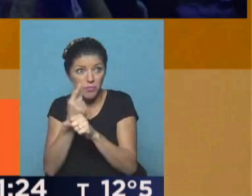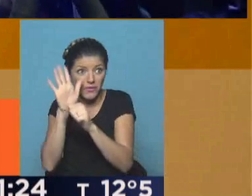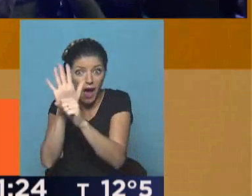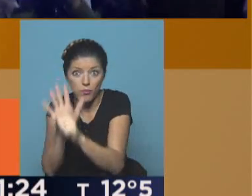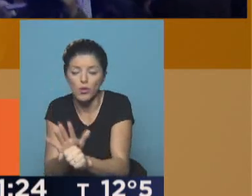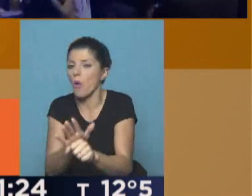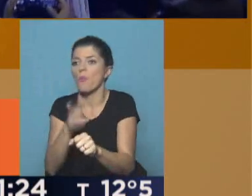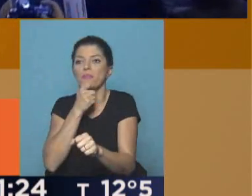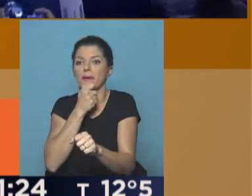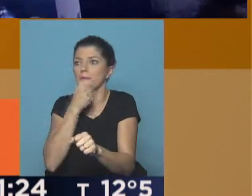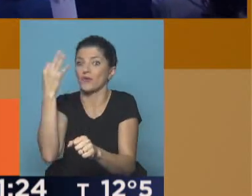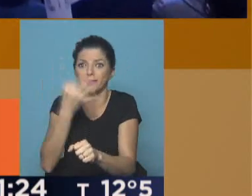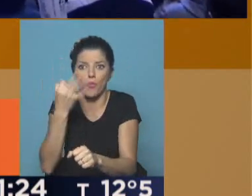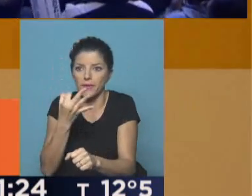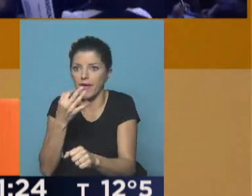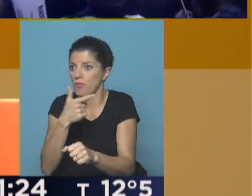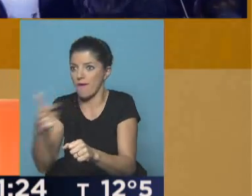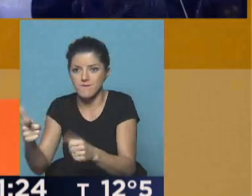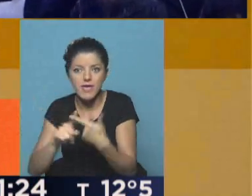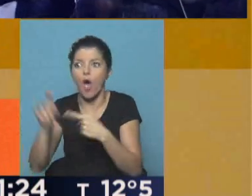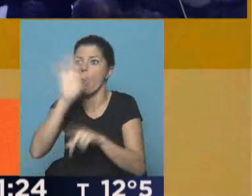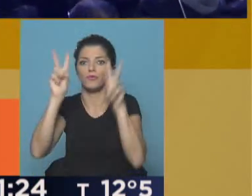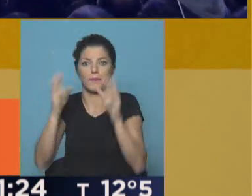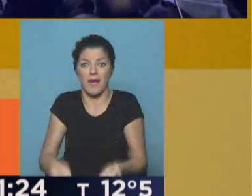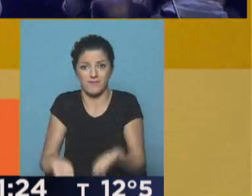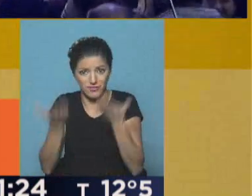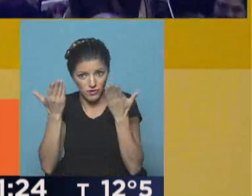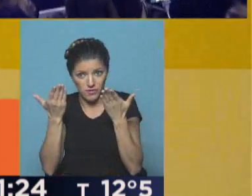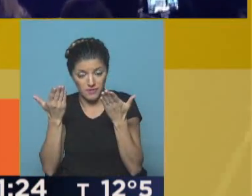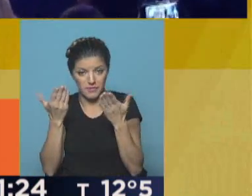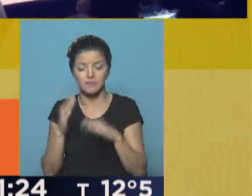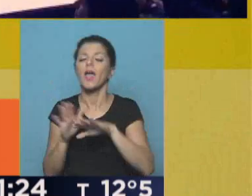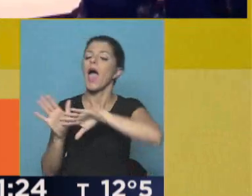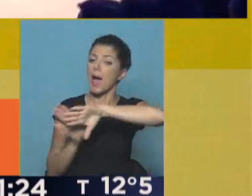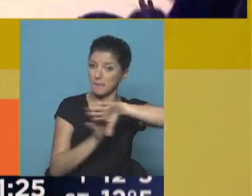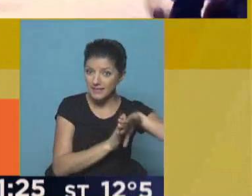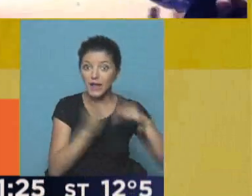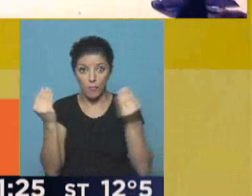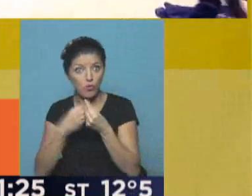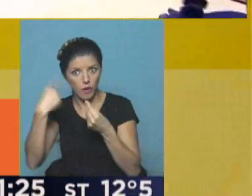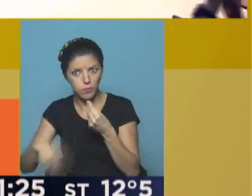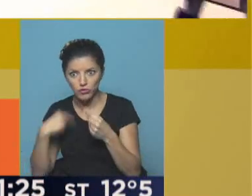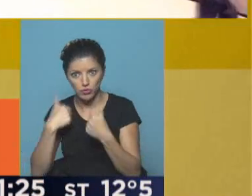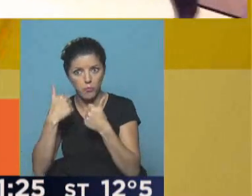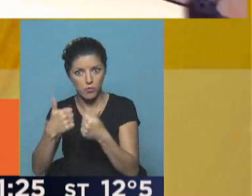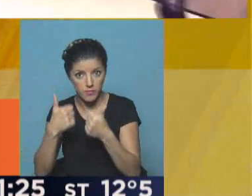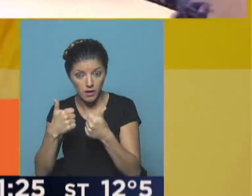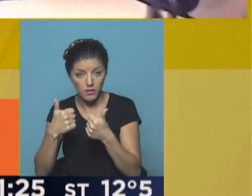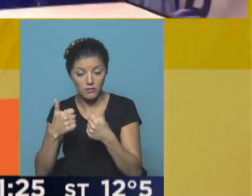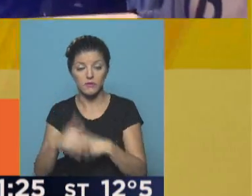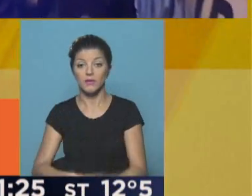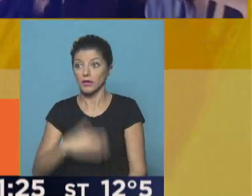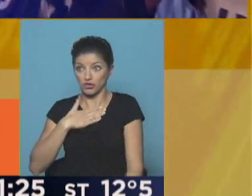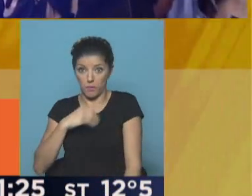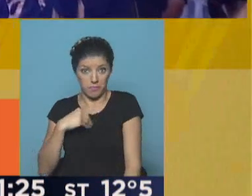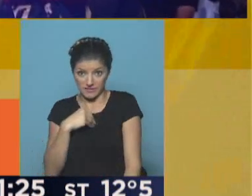o temas vinculados a inflación más allá de que hemos tenido muchísimos aciertos los cuales yo siento